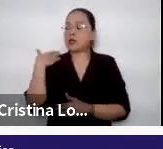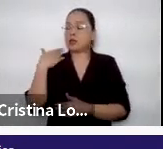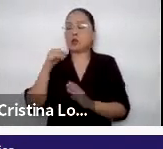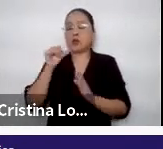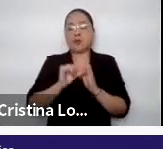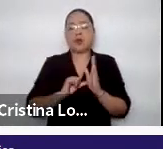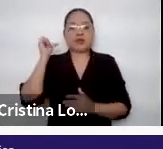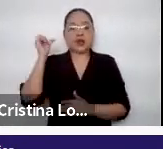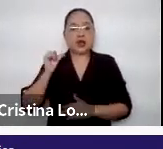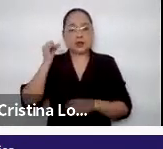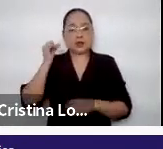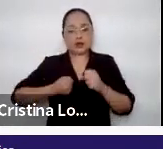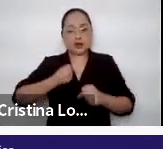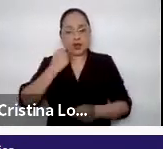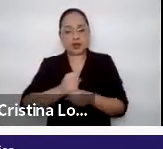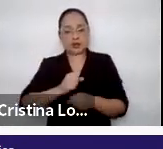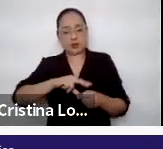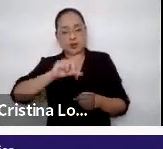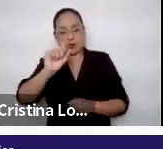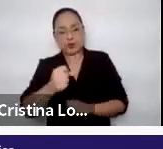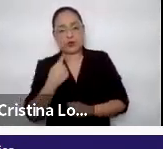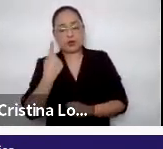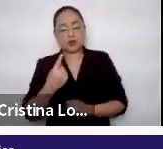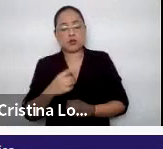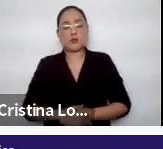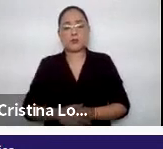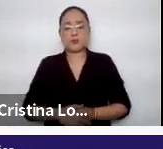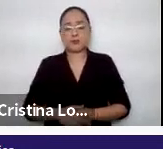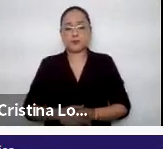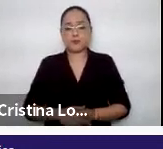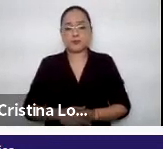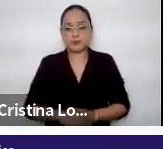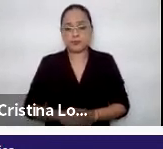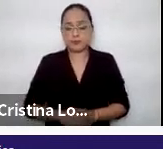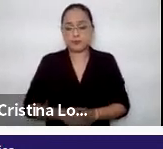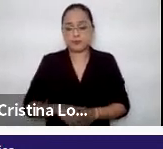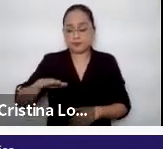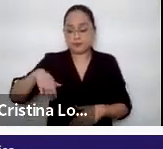abril del presente año. Bien, dicho lo anterior,